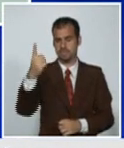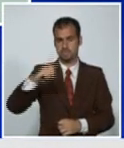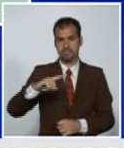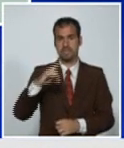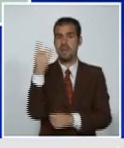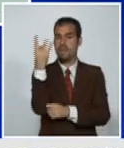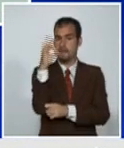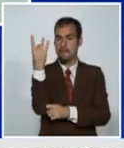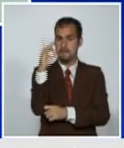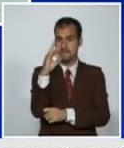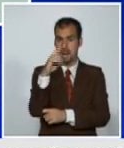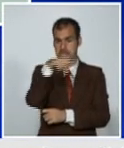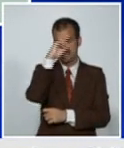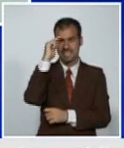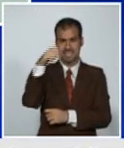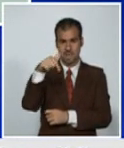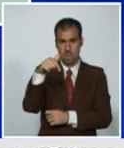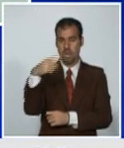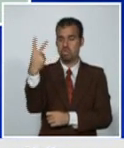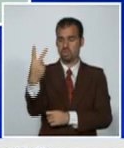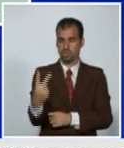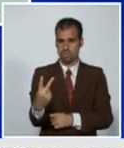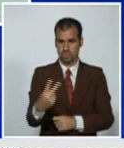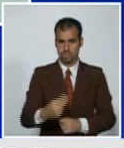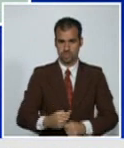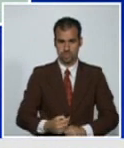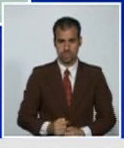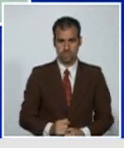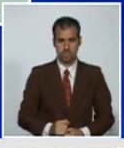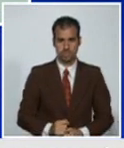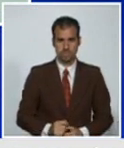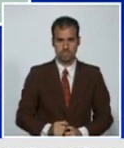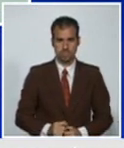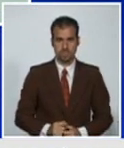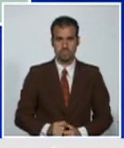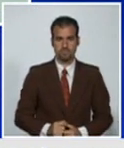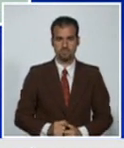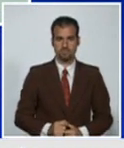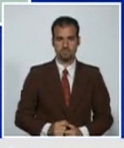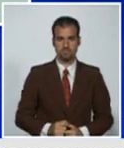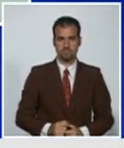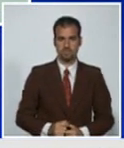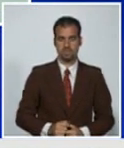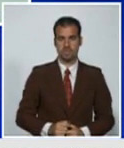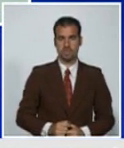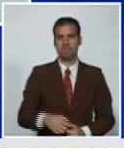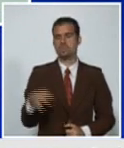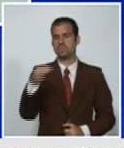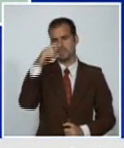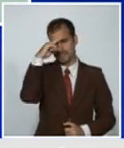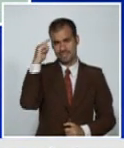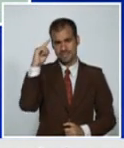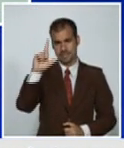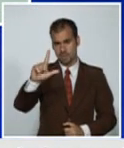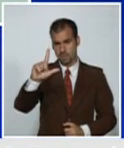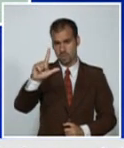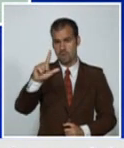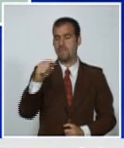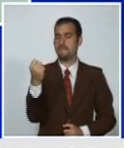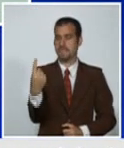Juan y Martínez 2 de cada uno, y del municipio San Luis un caso autóctono